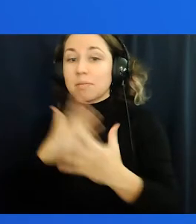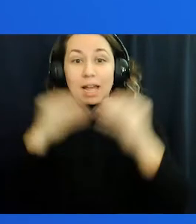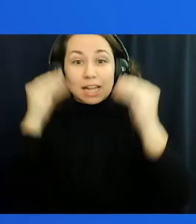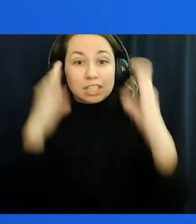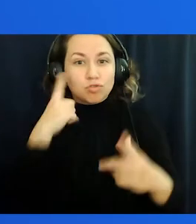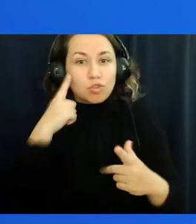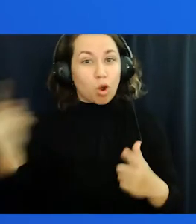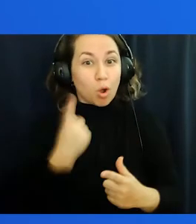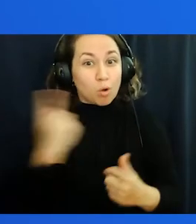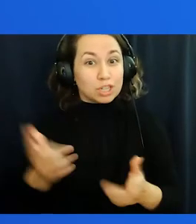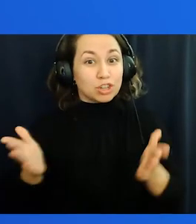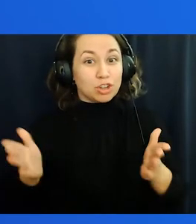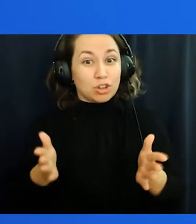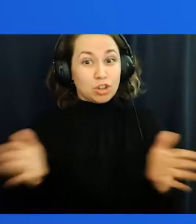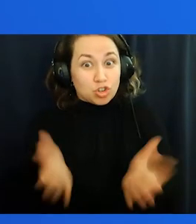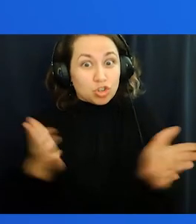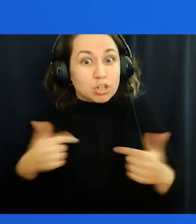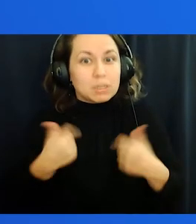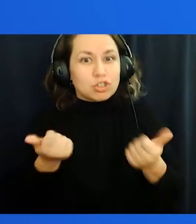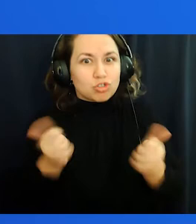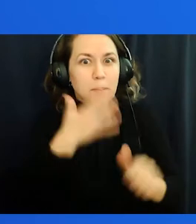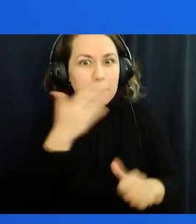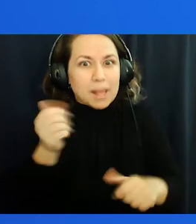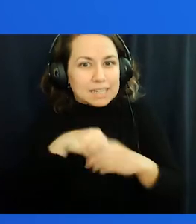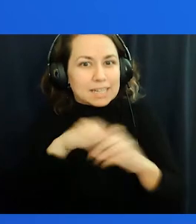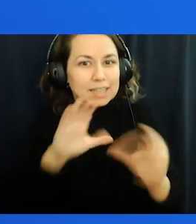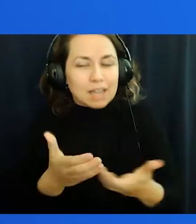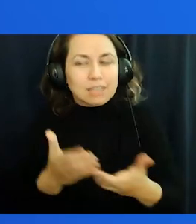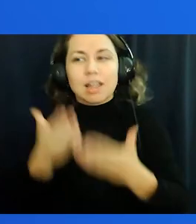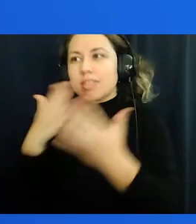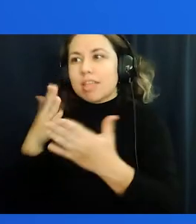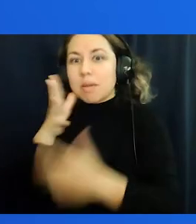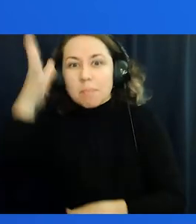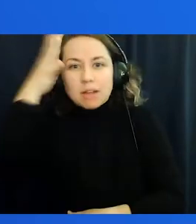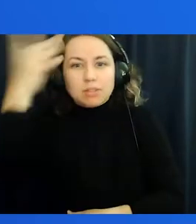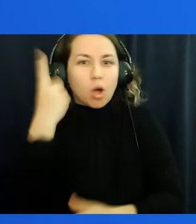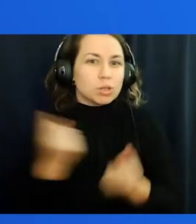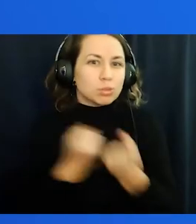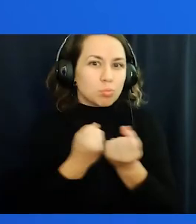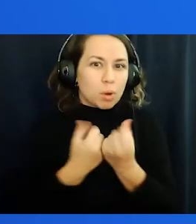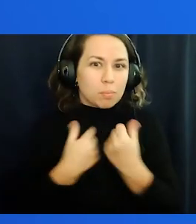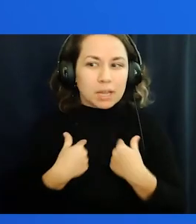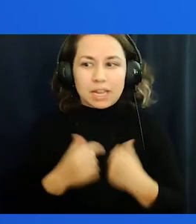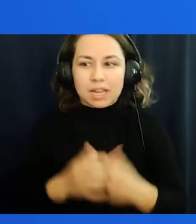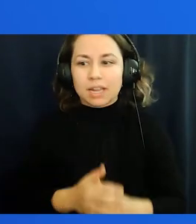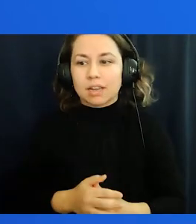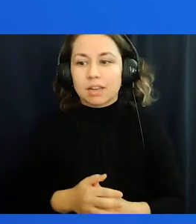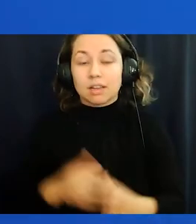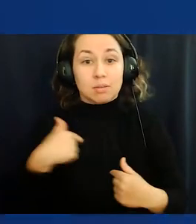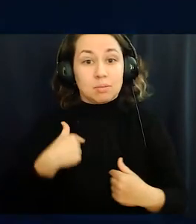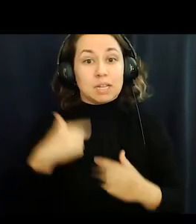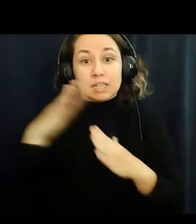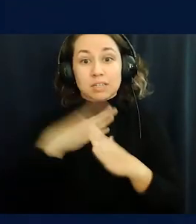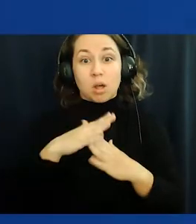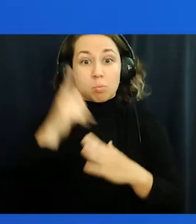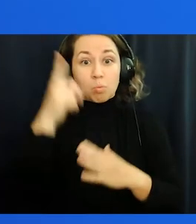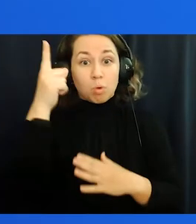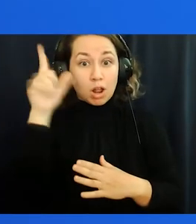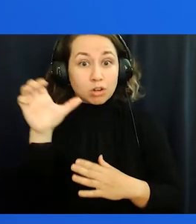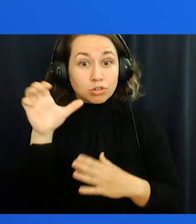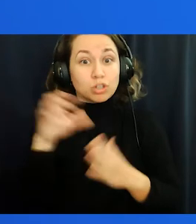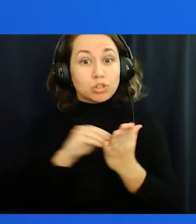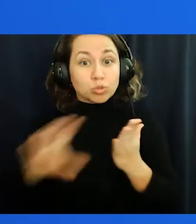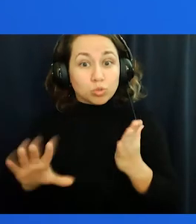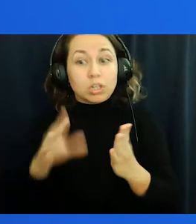Quiero agradecer a mis maestros por alentarme a esforzarme en la clase y a mis padres por siempre apoyarme. Estar entre los